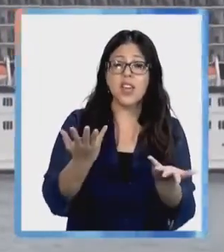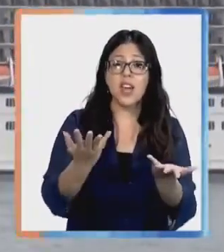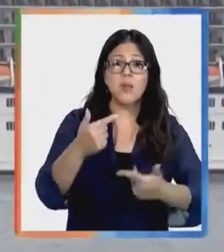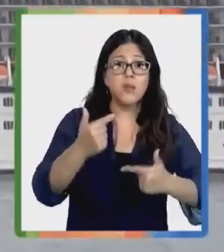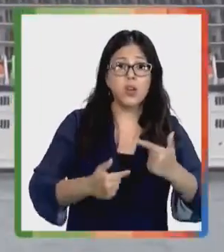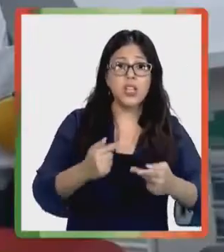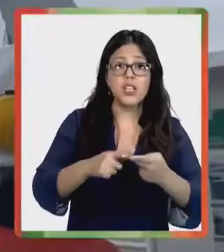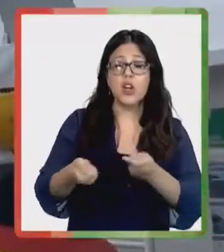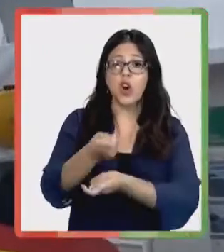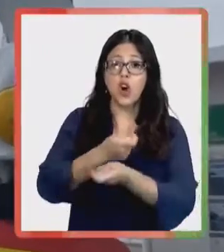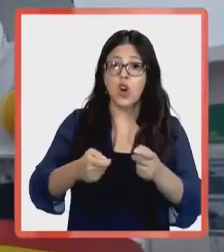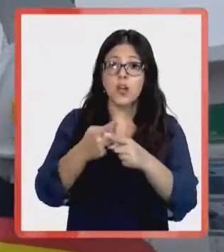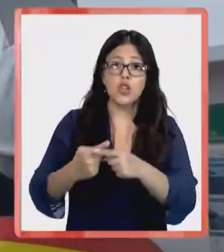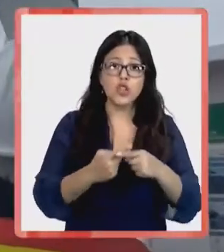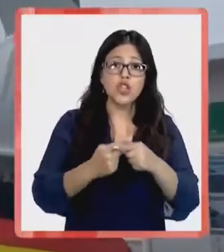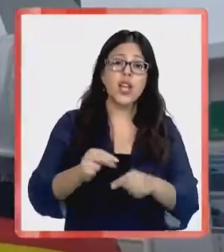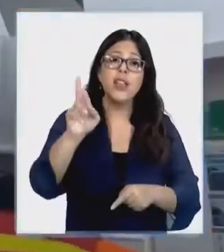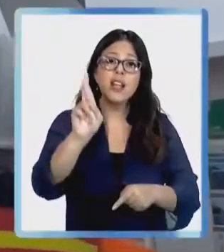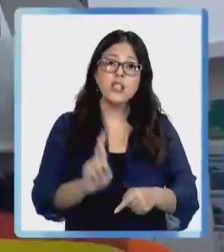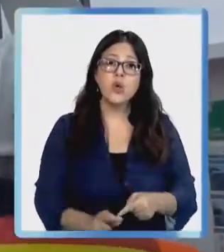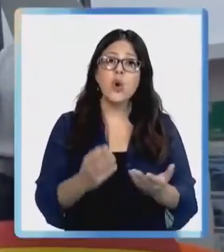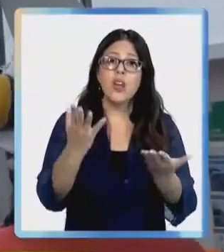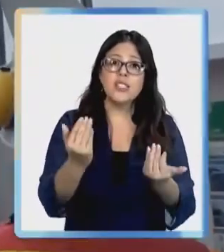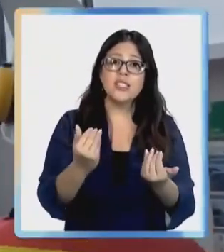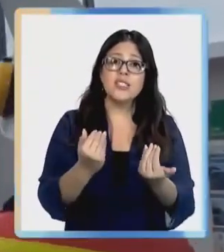antes posible.